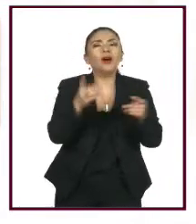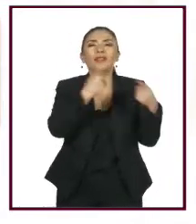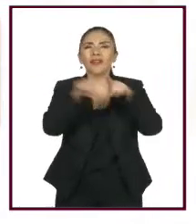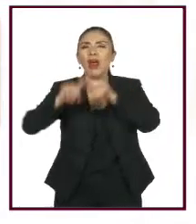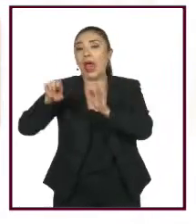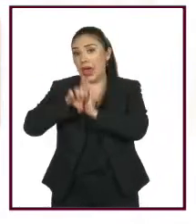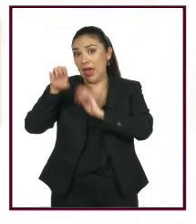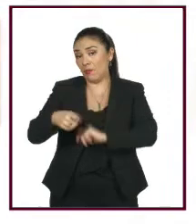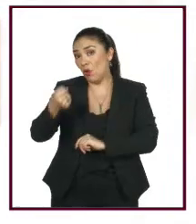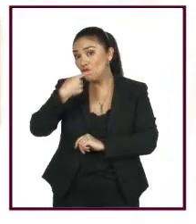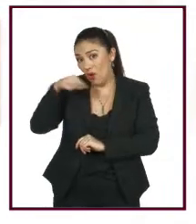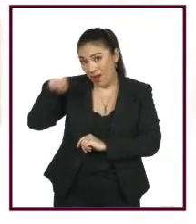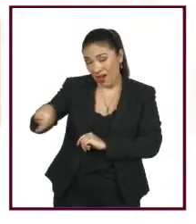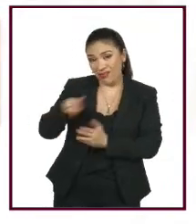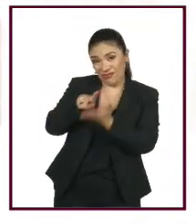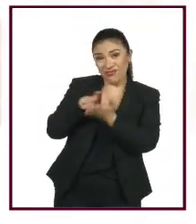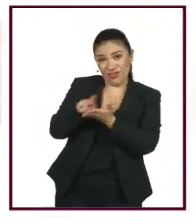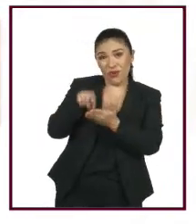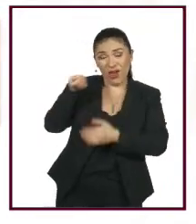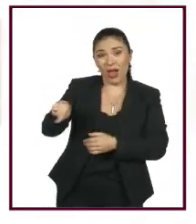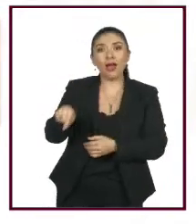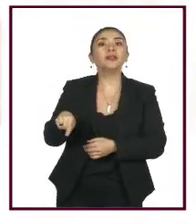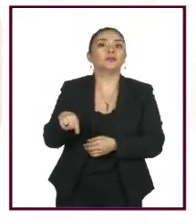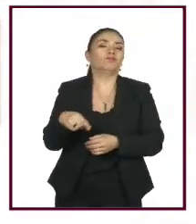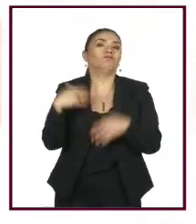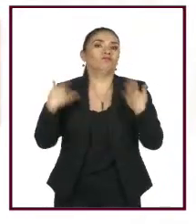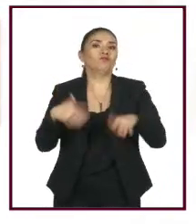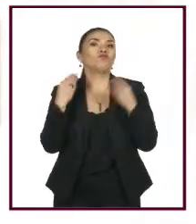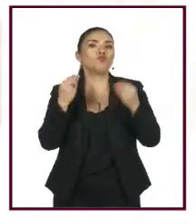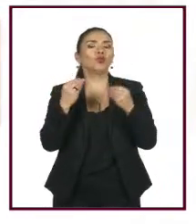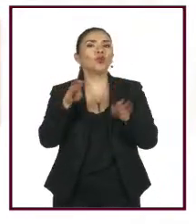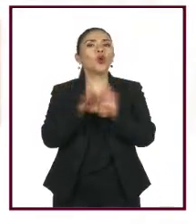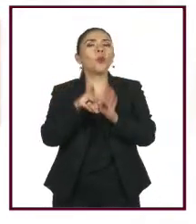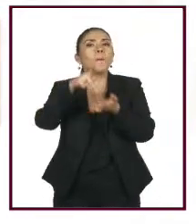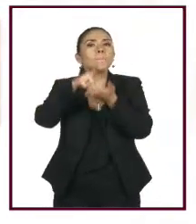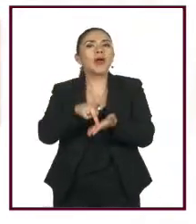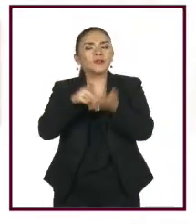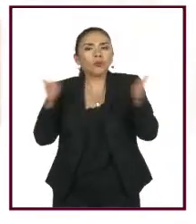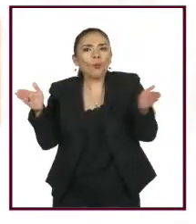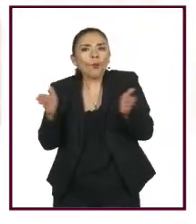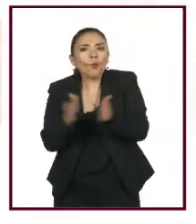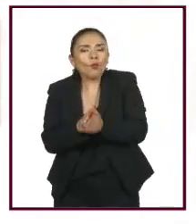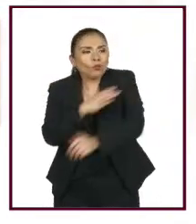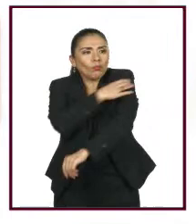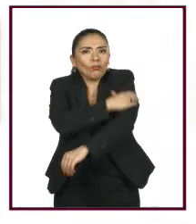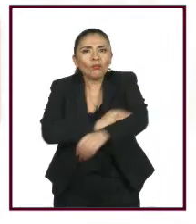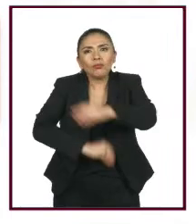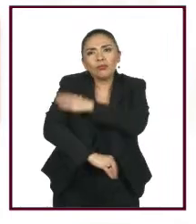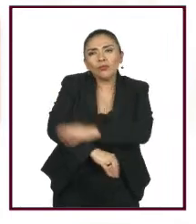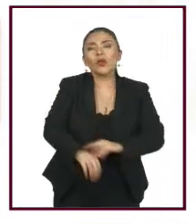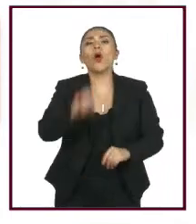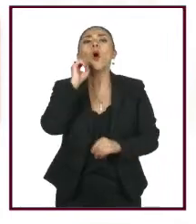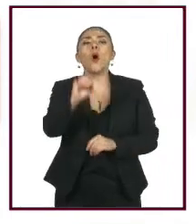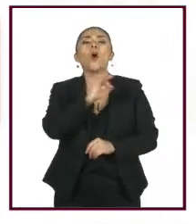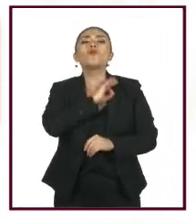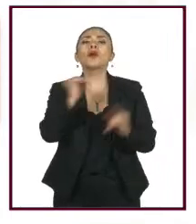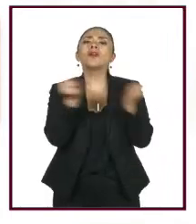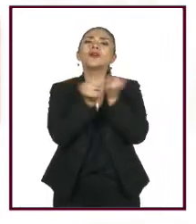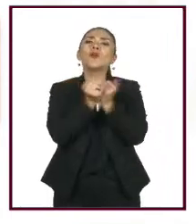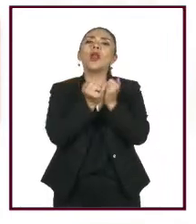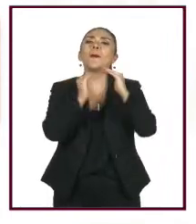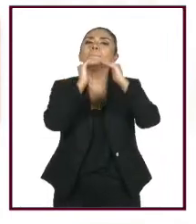las metanfetaminas, pues va una importante disminución del peso corporal. También pueden tener una